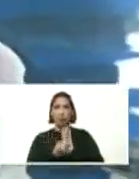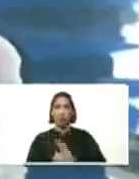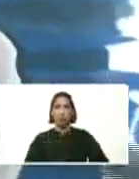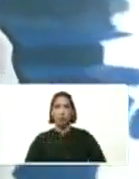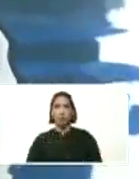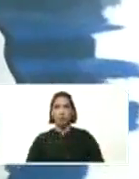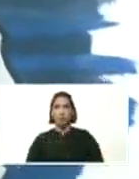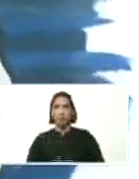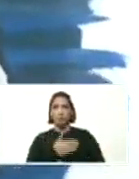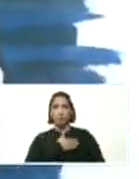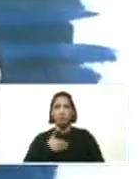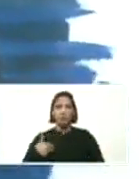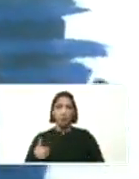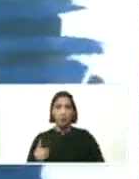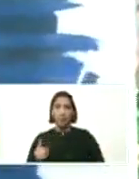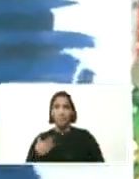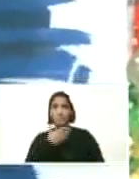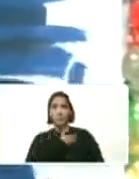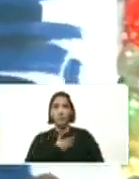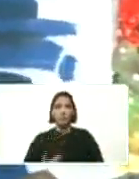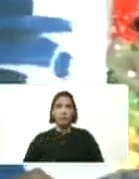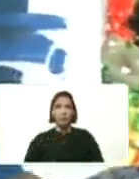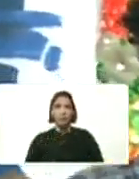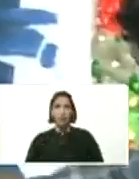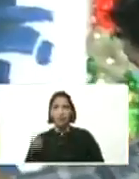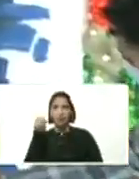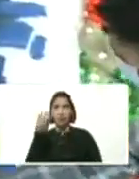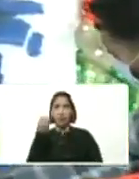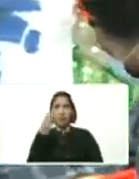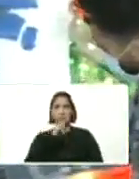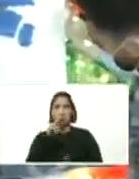Yo quisiera que el presidente de la Asamblea